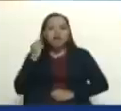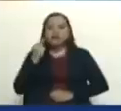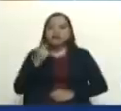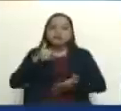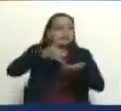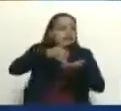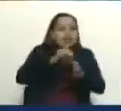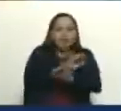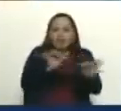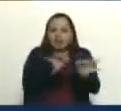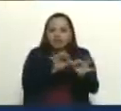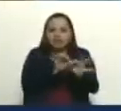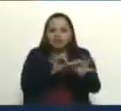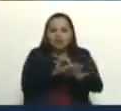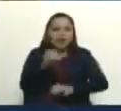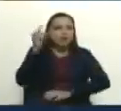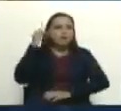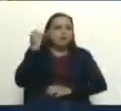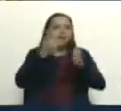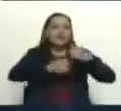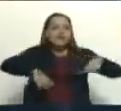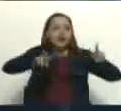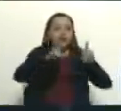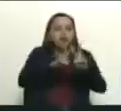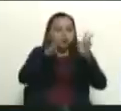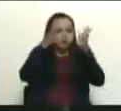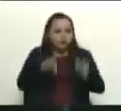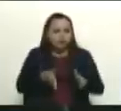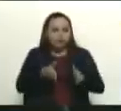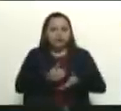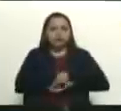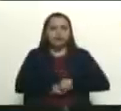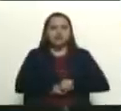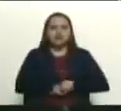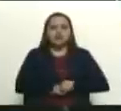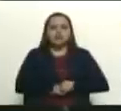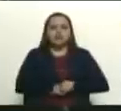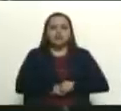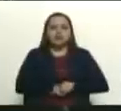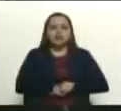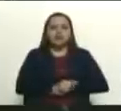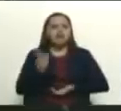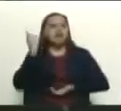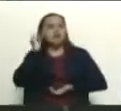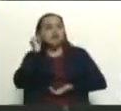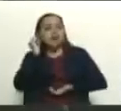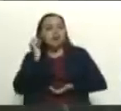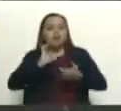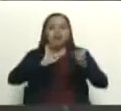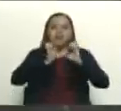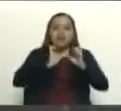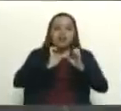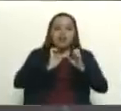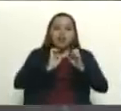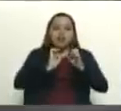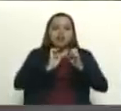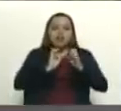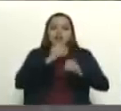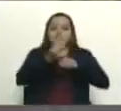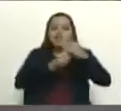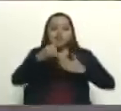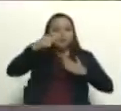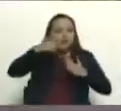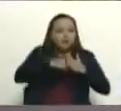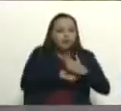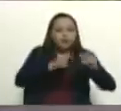inquebrantable, una mujer de principios, una mujer también que cultivó profundamente